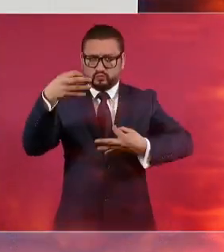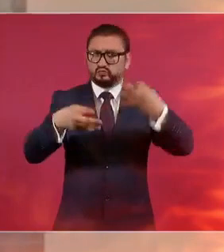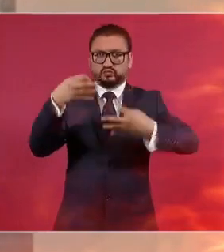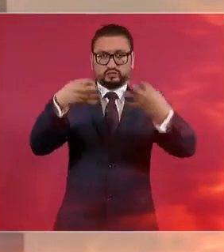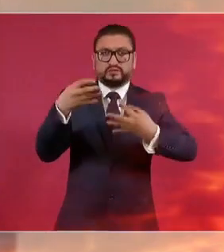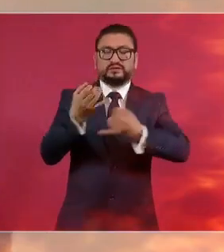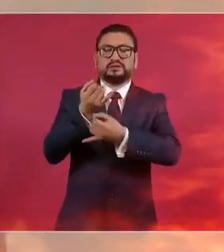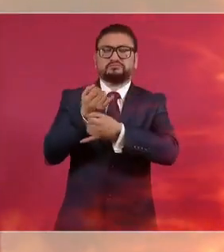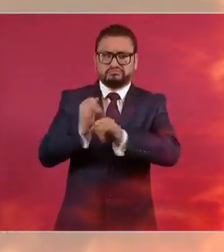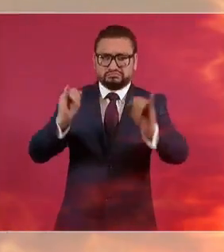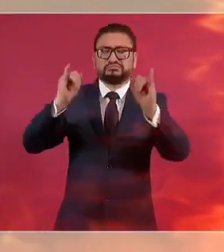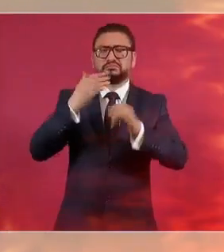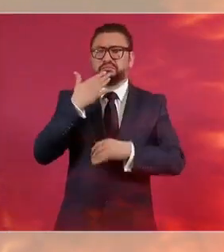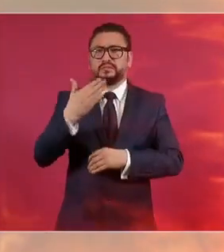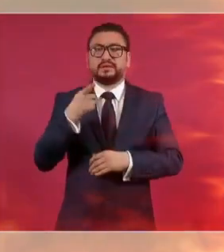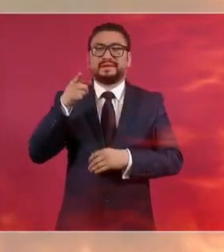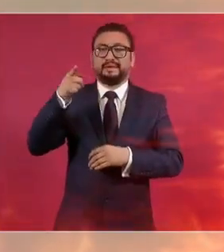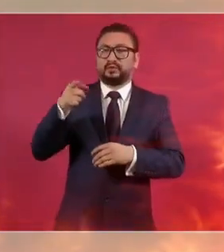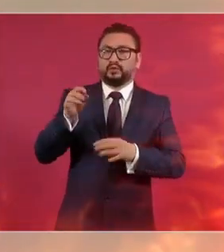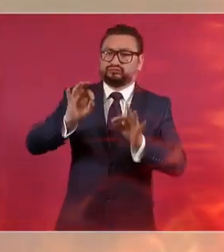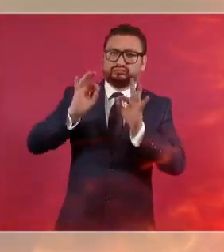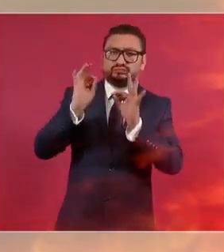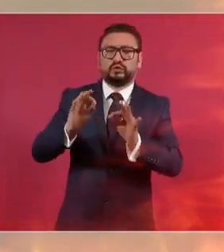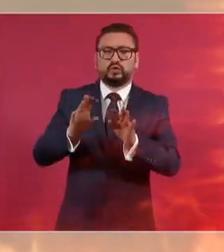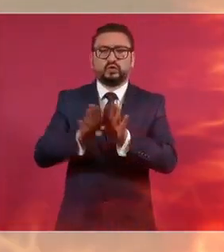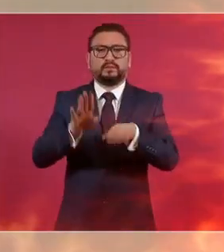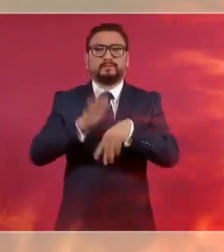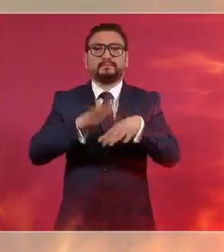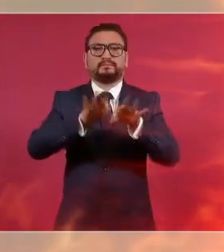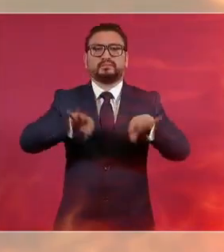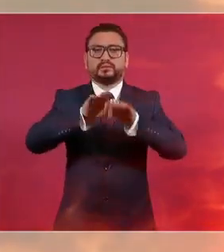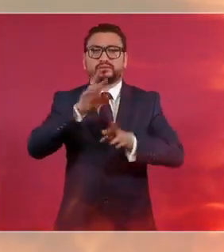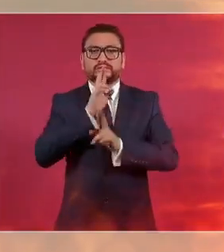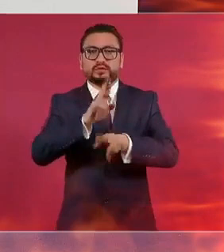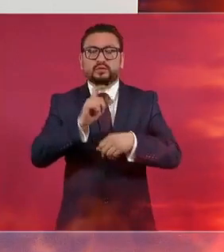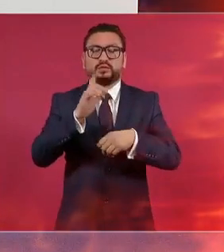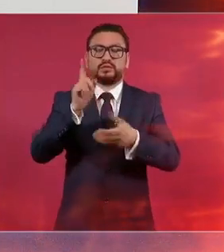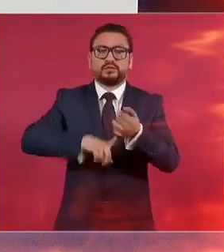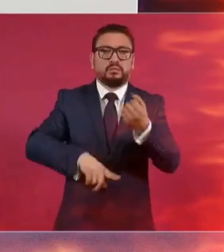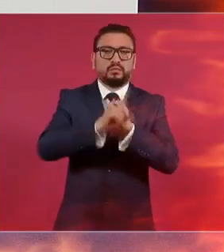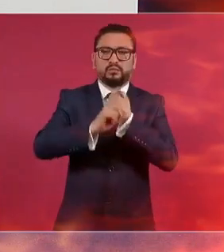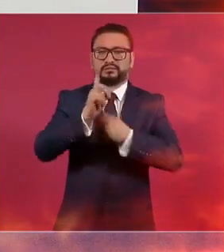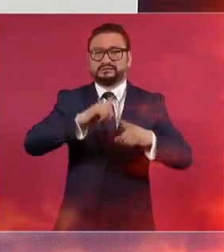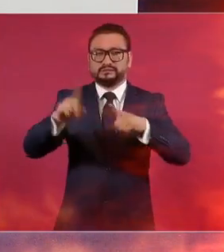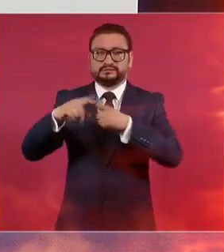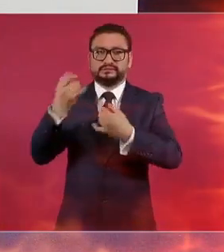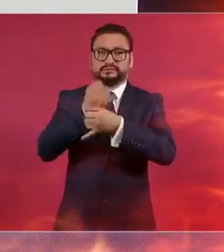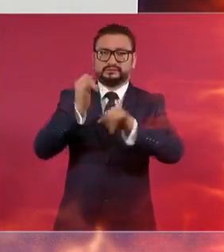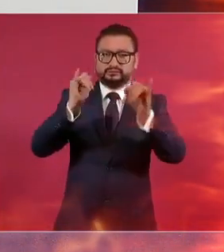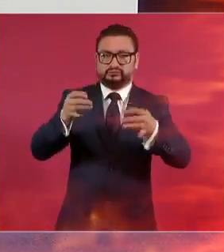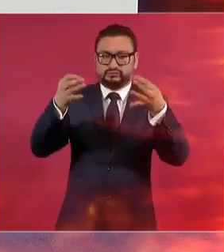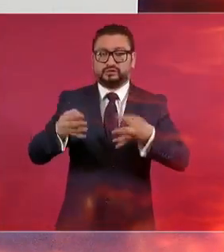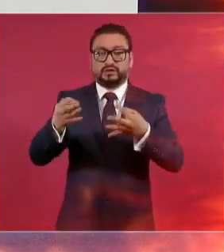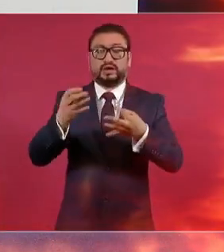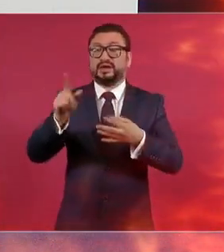es evidente. Dice ella que según esto es para que los impartidores de justicia tengan